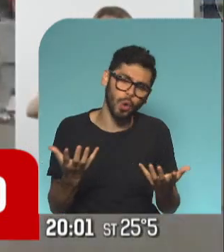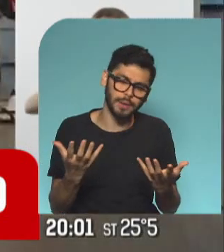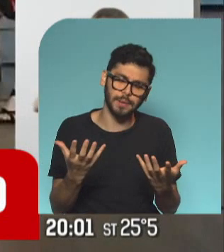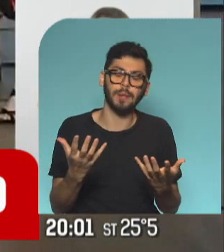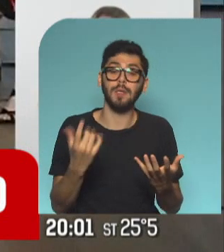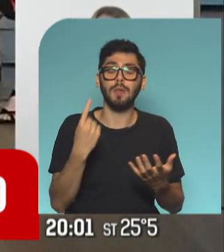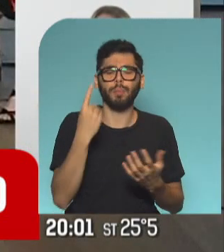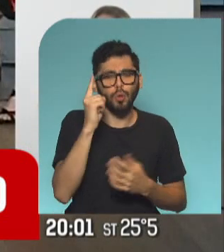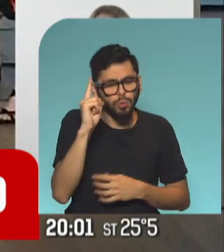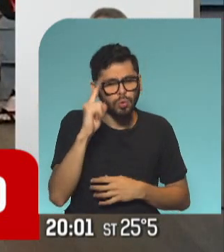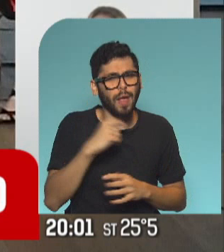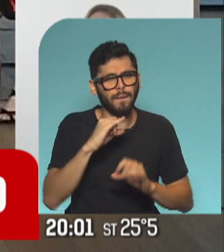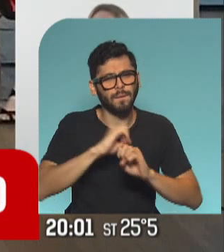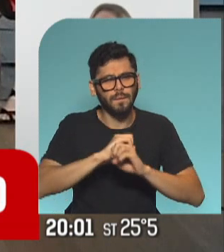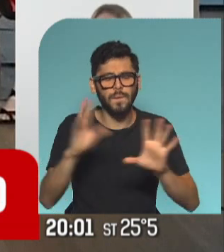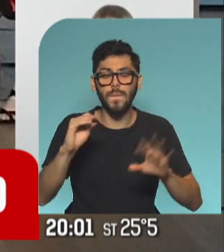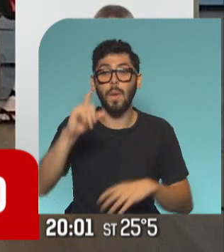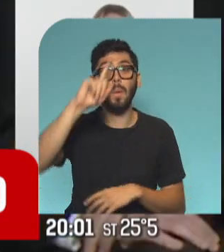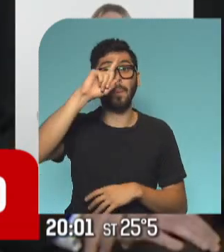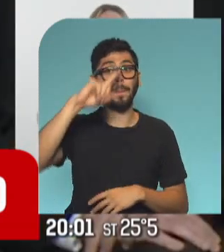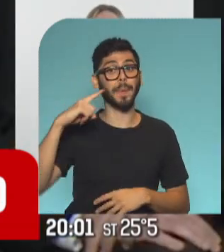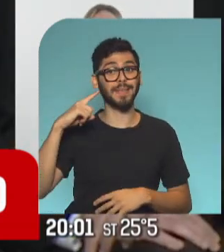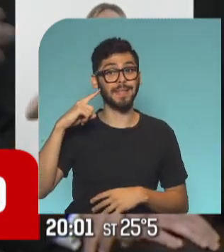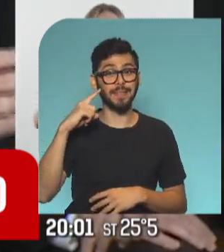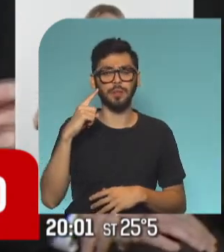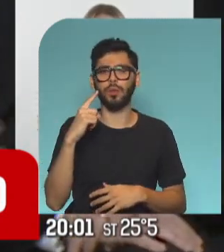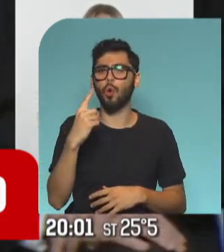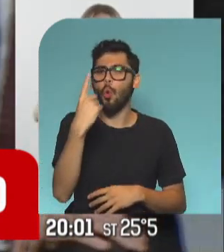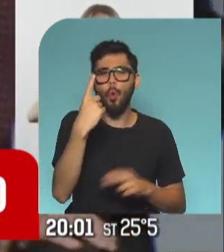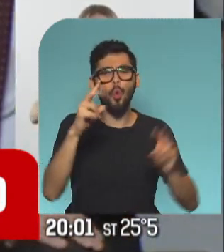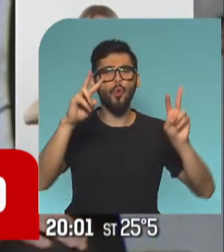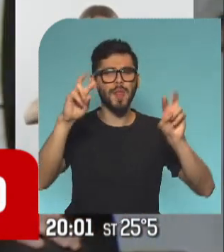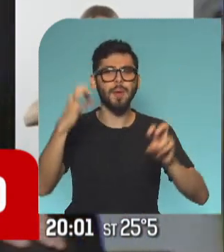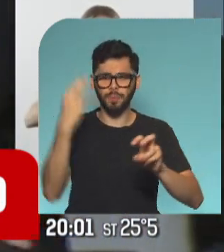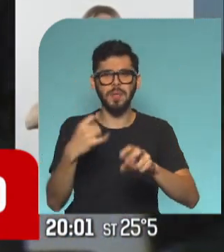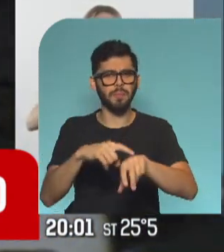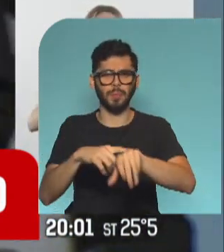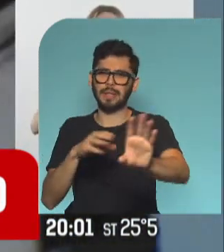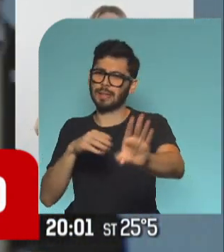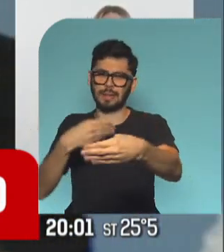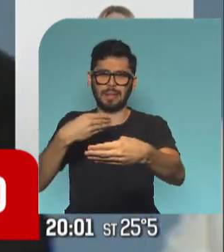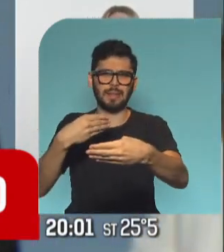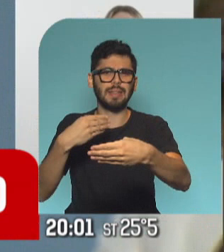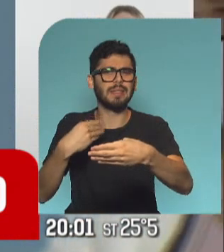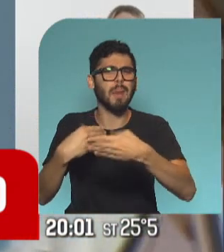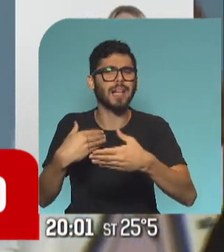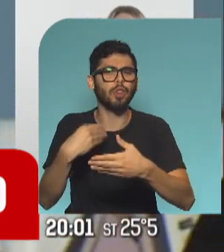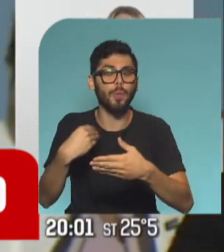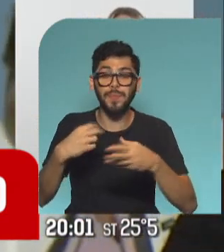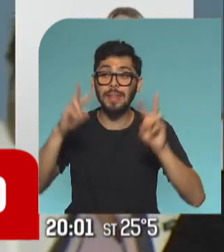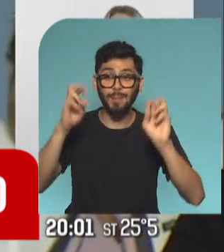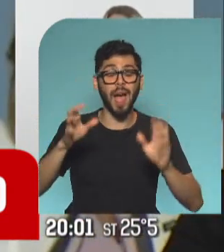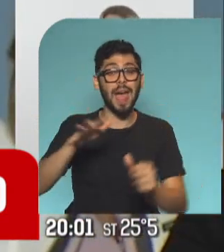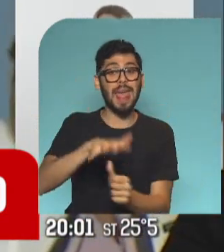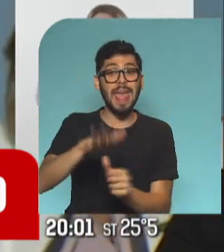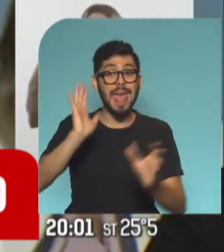en que el presidente puso un tema que si es a corto plazo y que hay que abordar lo que es el tema de la violencia de